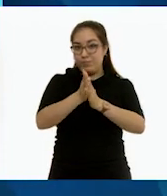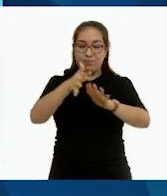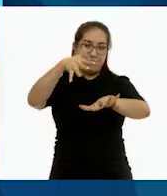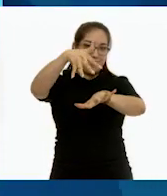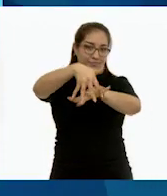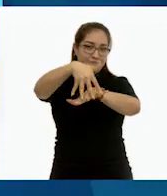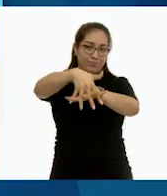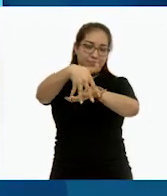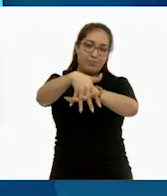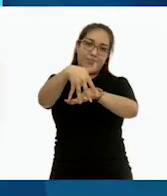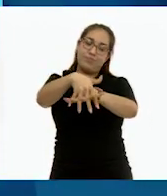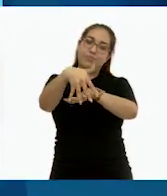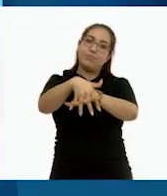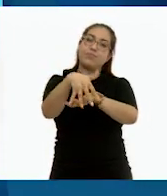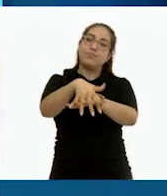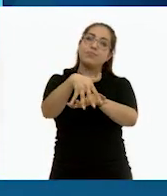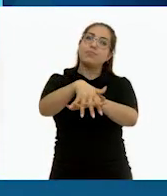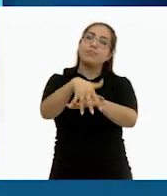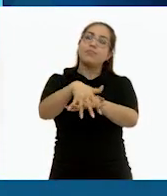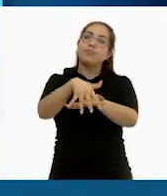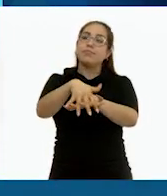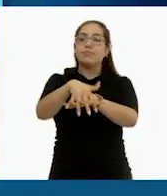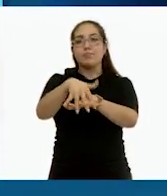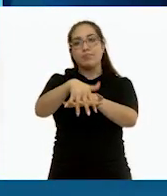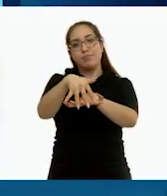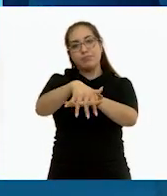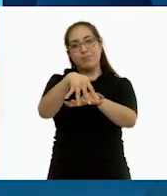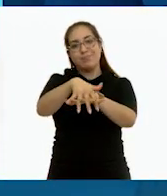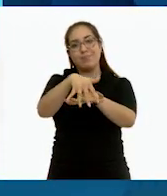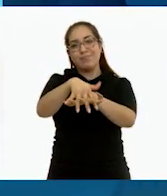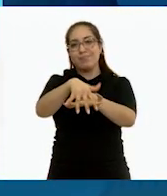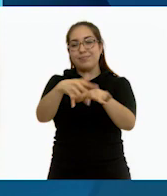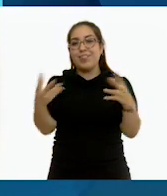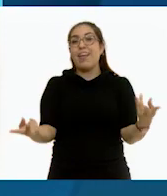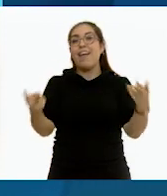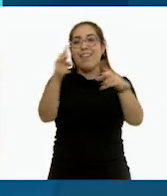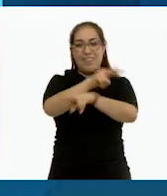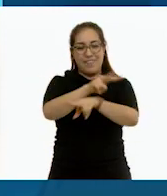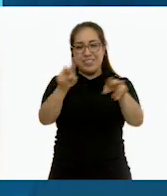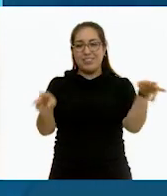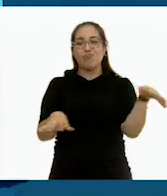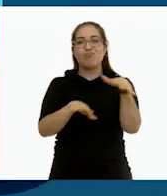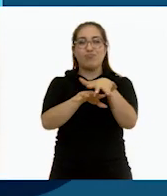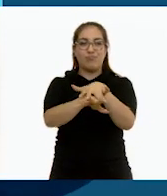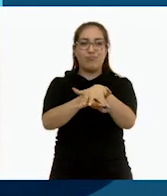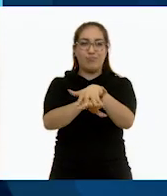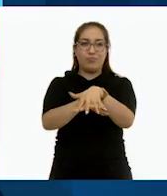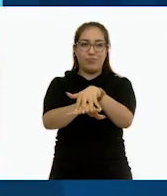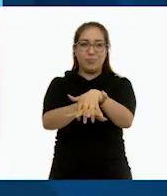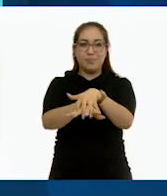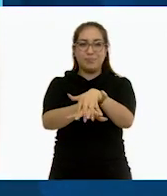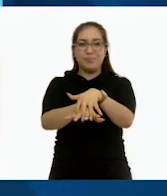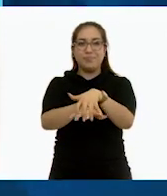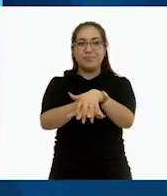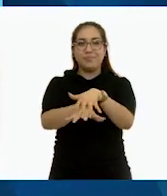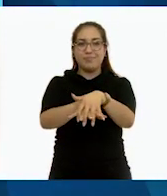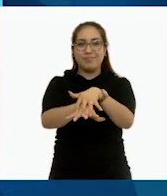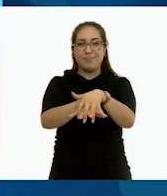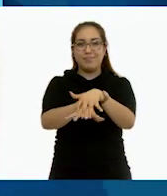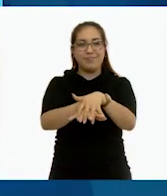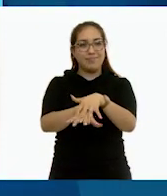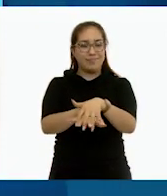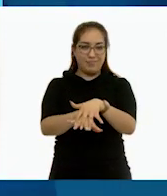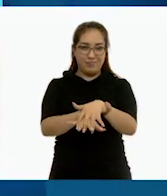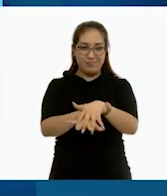la palma de una de tus manos contra el dorso de la otra, entrelazando los dedos. Repite lo mismo con la otra mano. Frota los